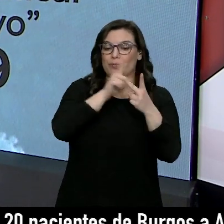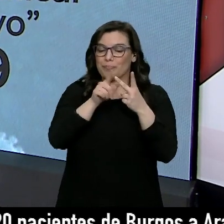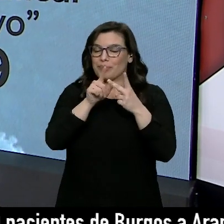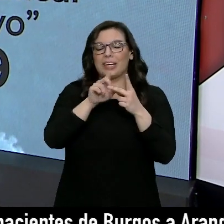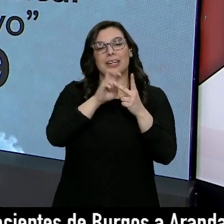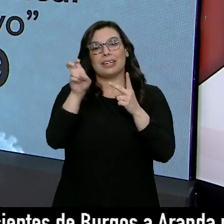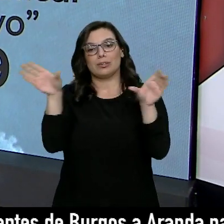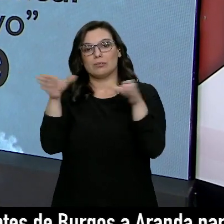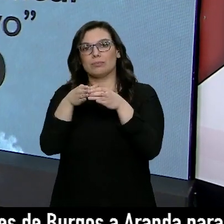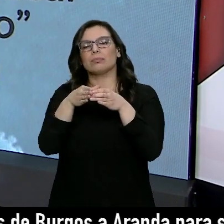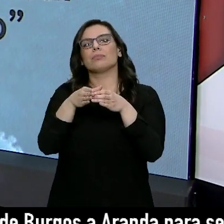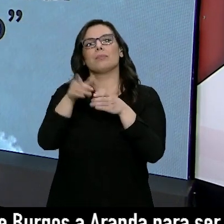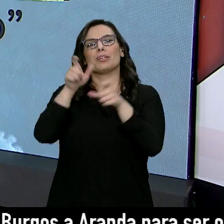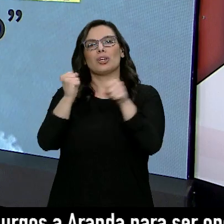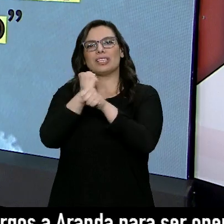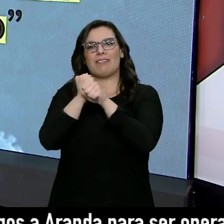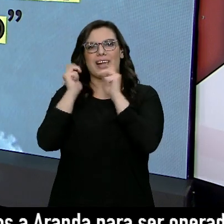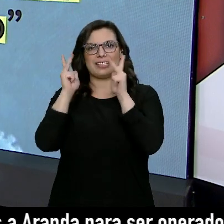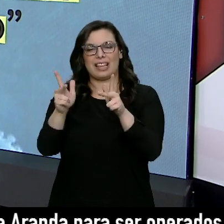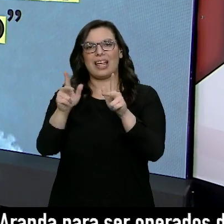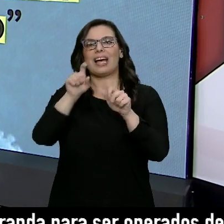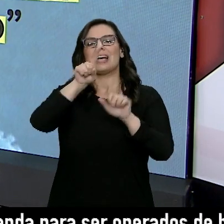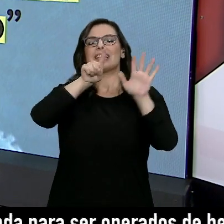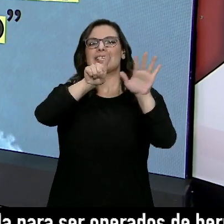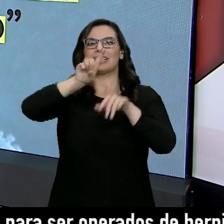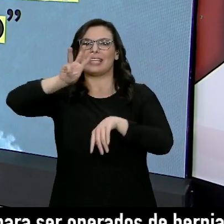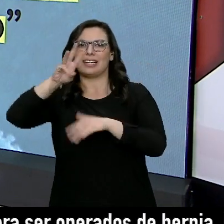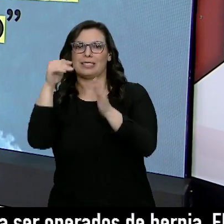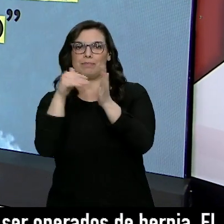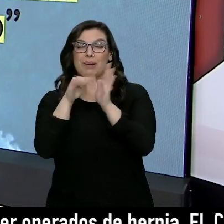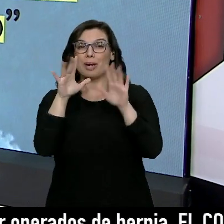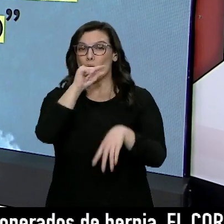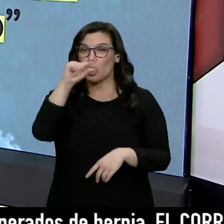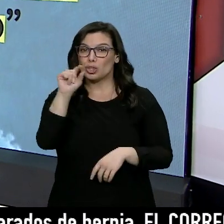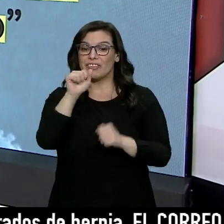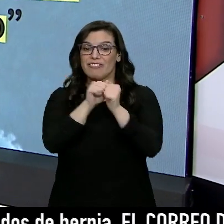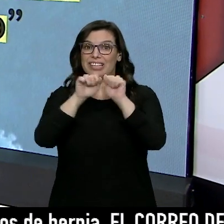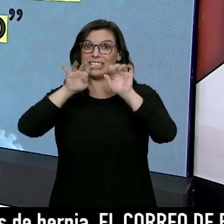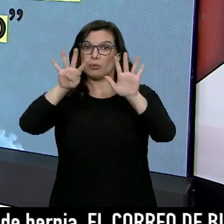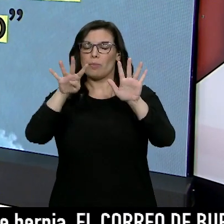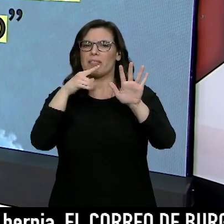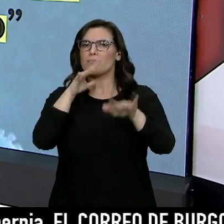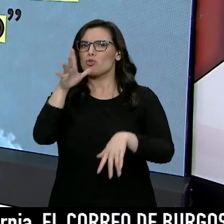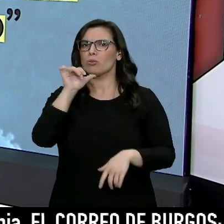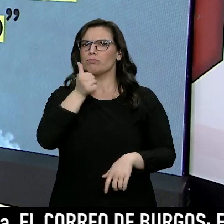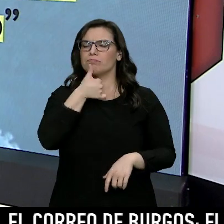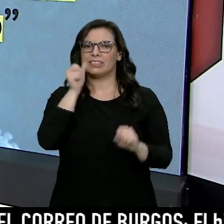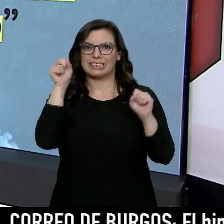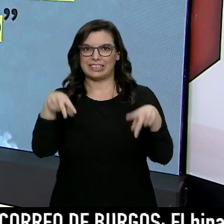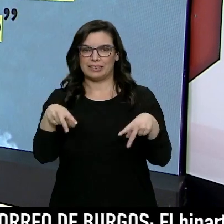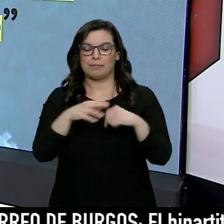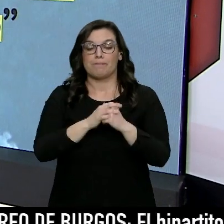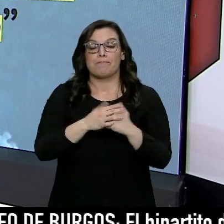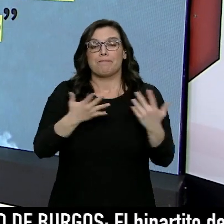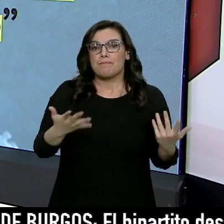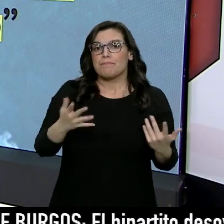63.000 para el personal de residencias. Sin embargo, aparecen 29 dosis sin codificar motivo. Así explica el